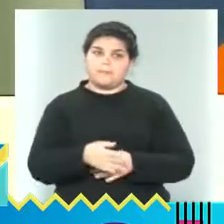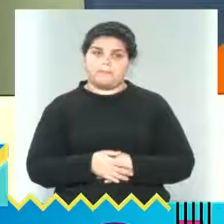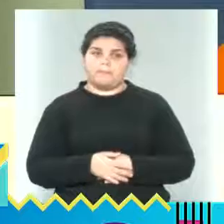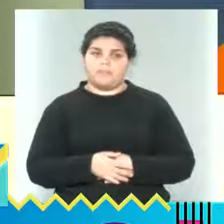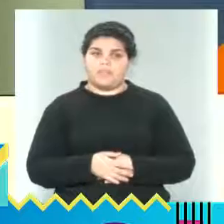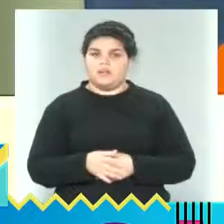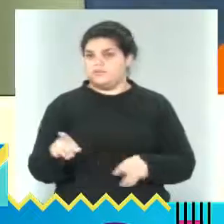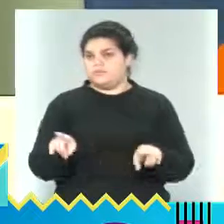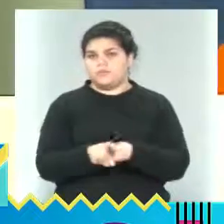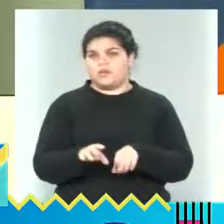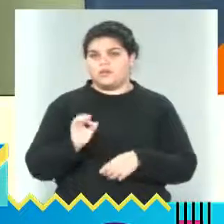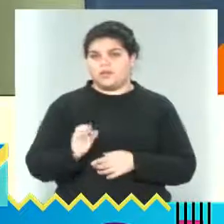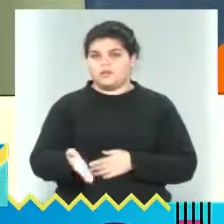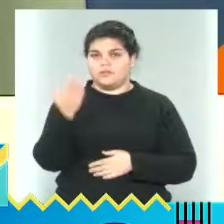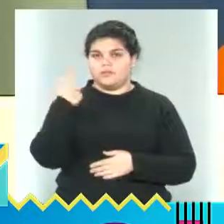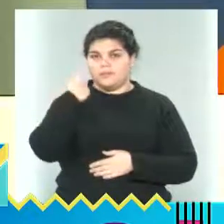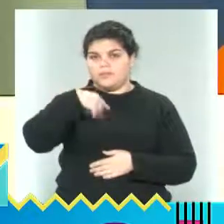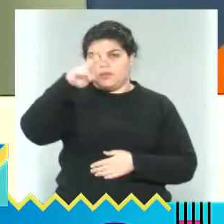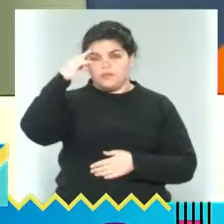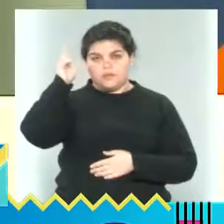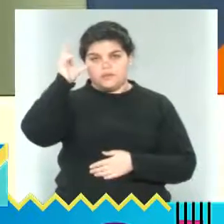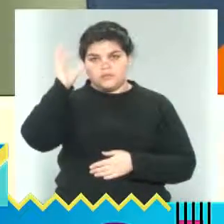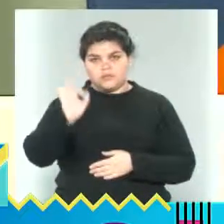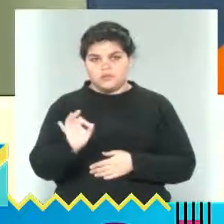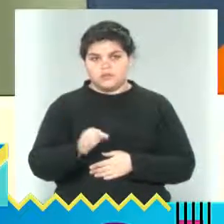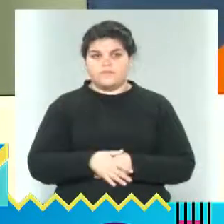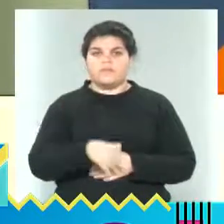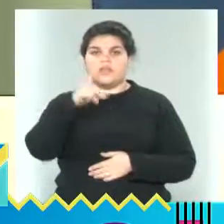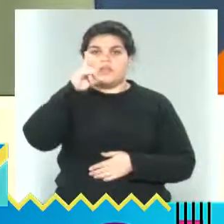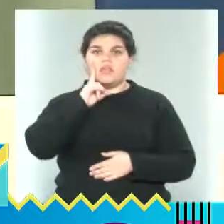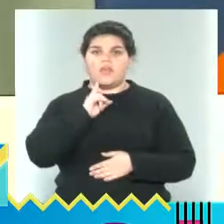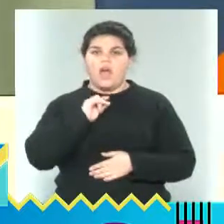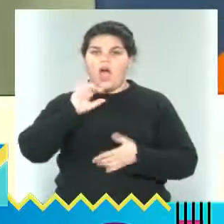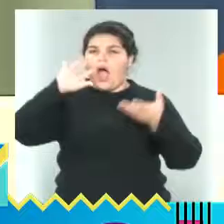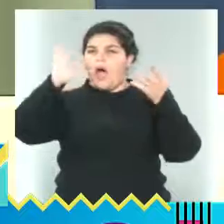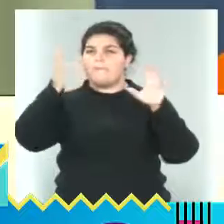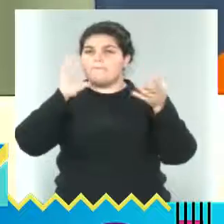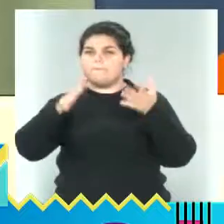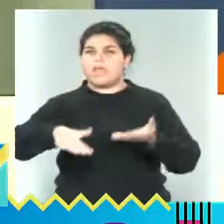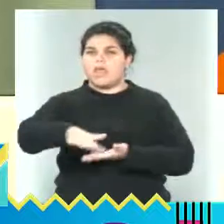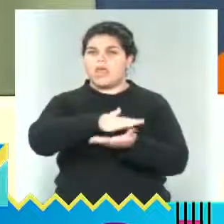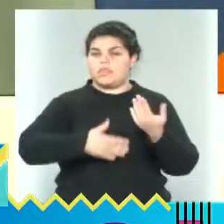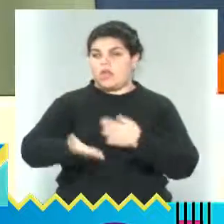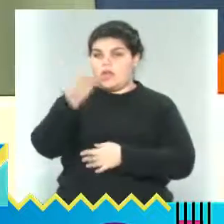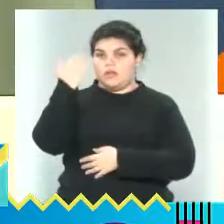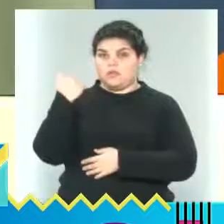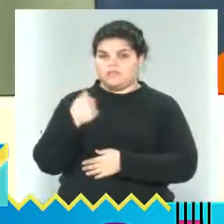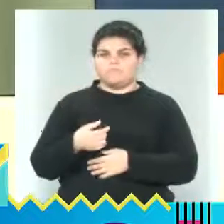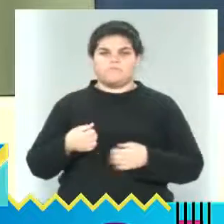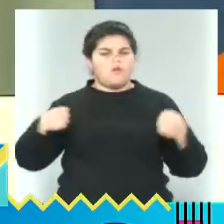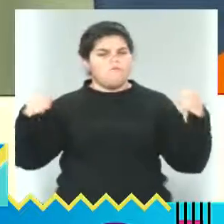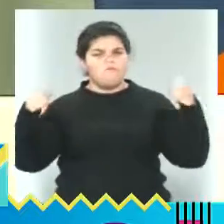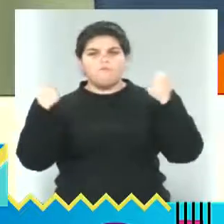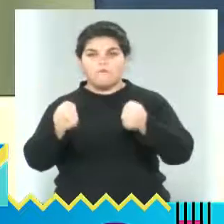en los años 80, el protocolo, o sea, el día ambiental es anterior, pero fuertemente desde los